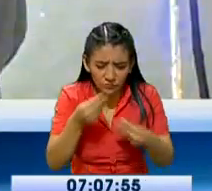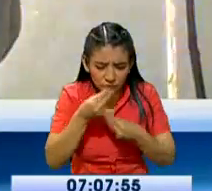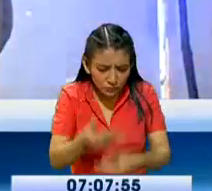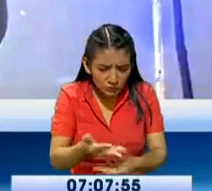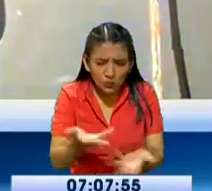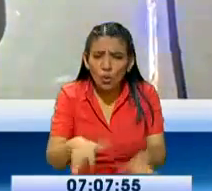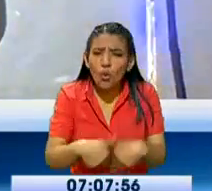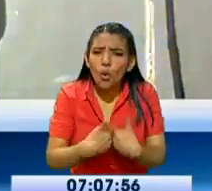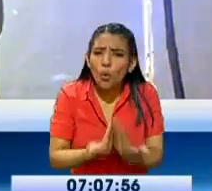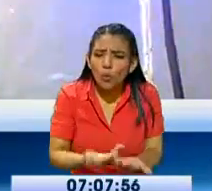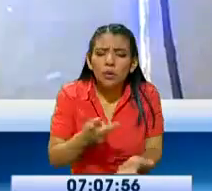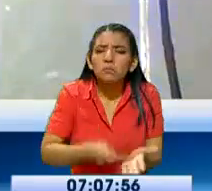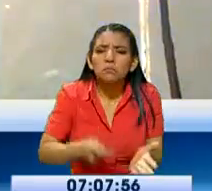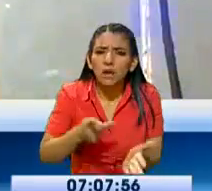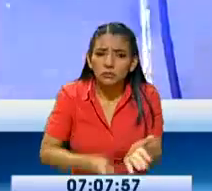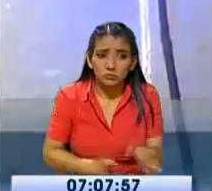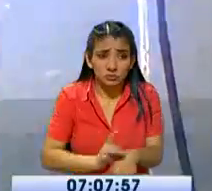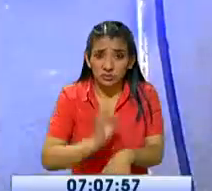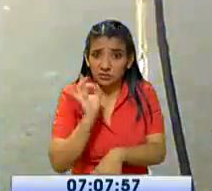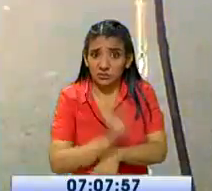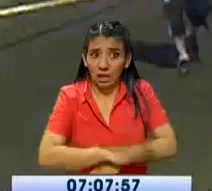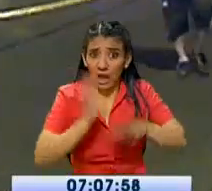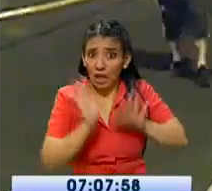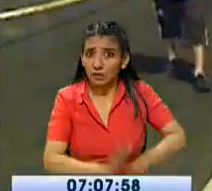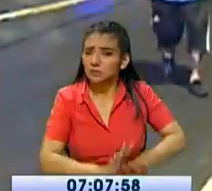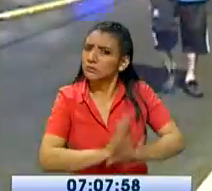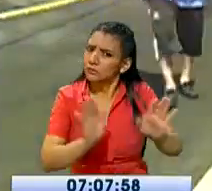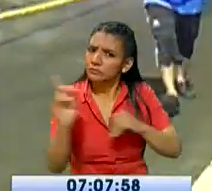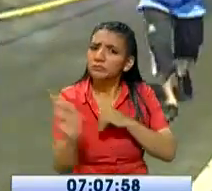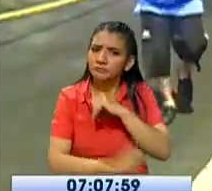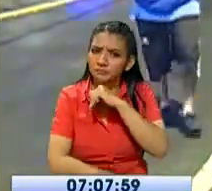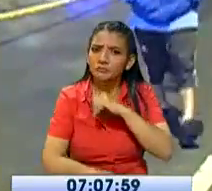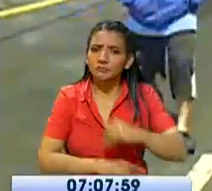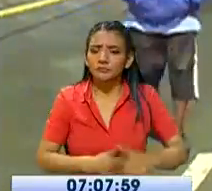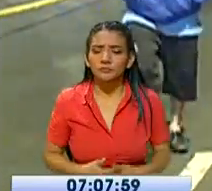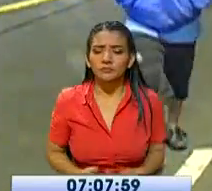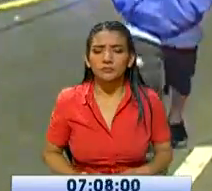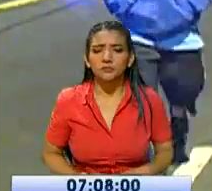suceso y que este hecho no quede impune, informó Santiago Landeta.